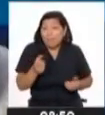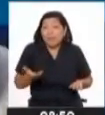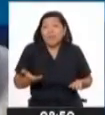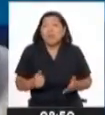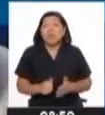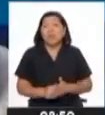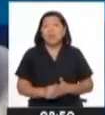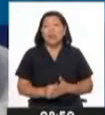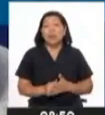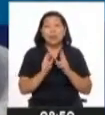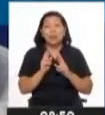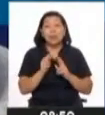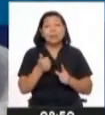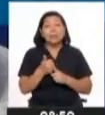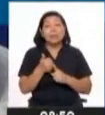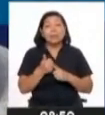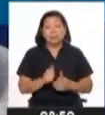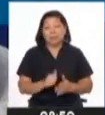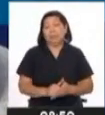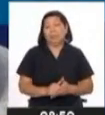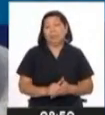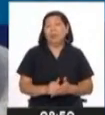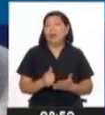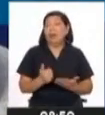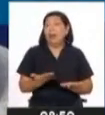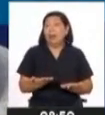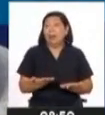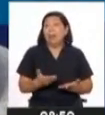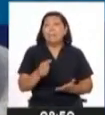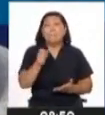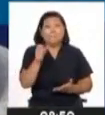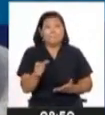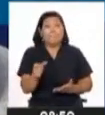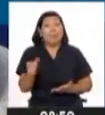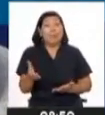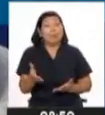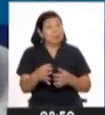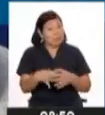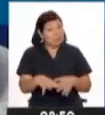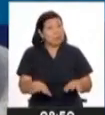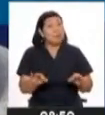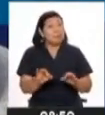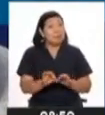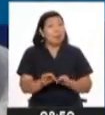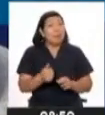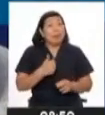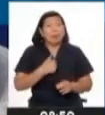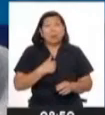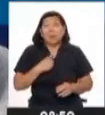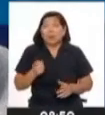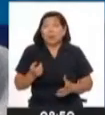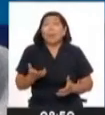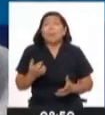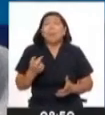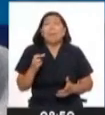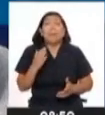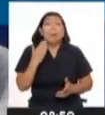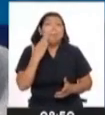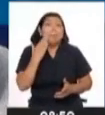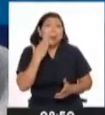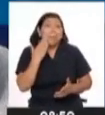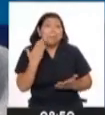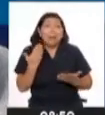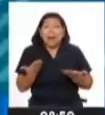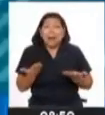sino respecto a sí misma. Hay las personas que son importantes para mí, que son sus padres, que son los